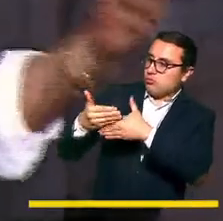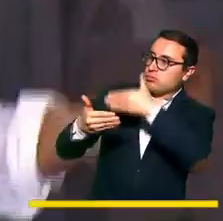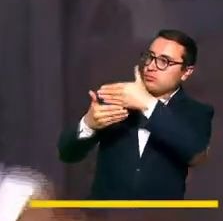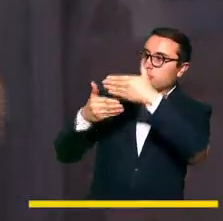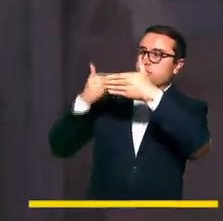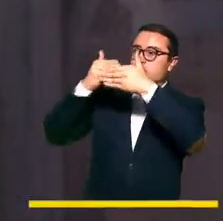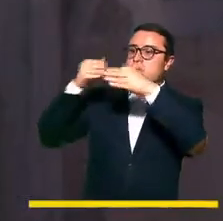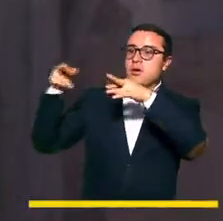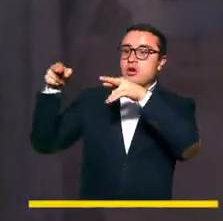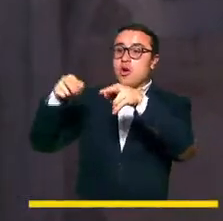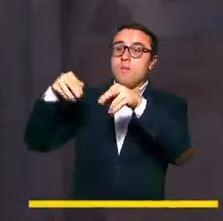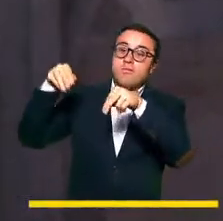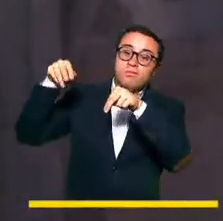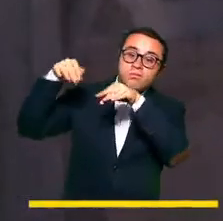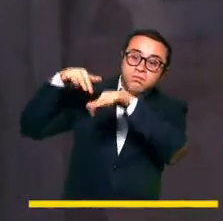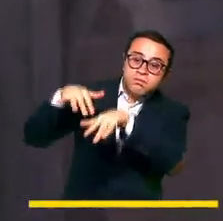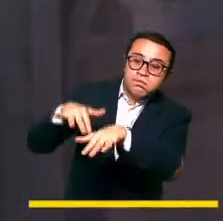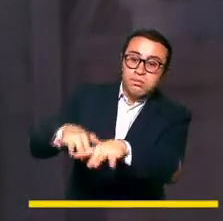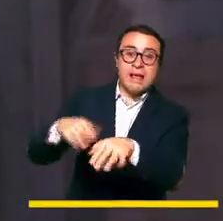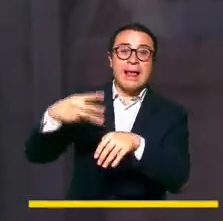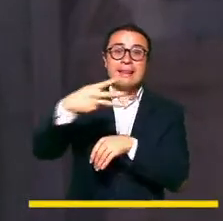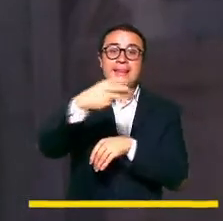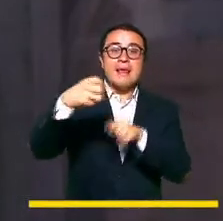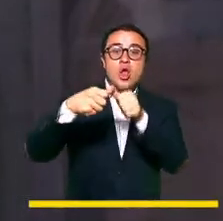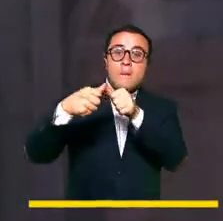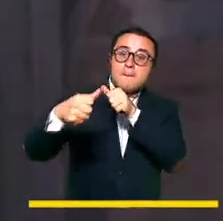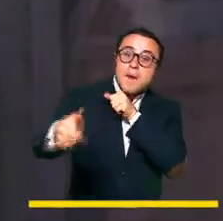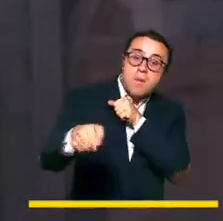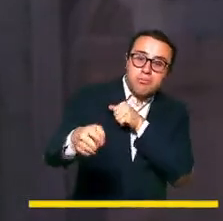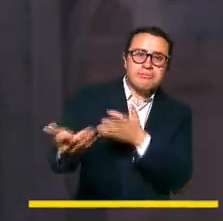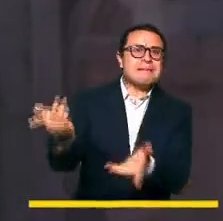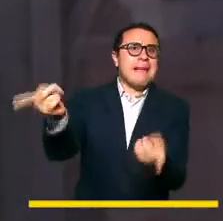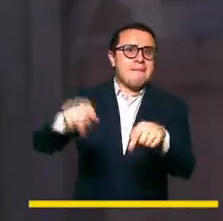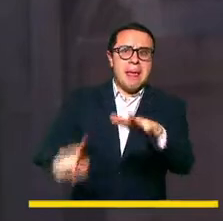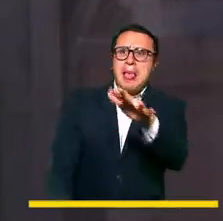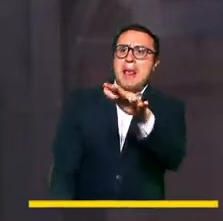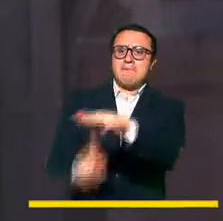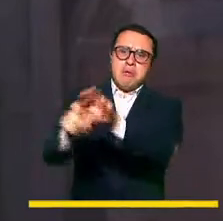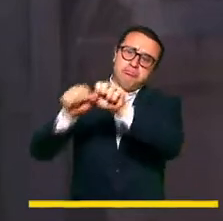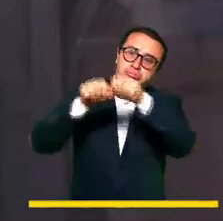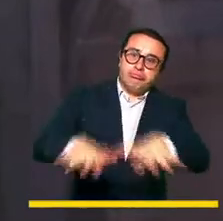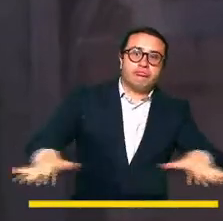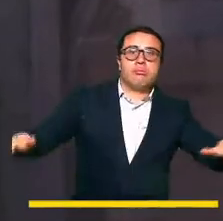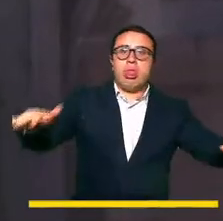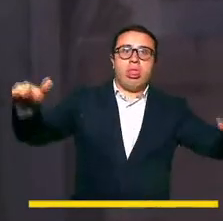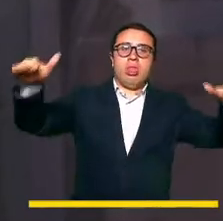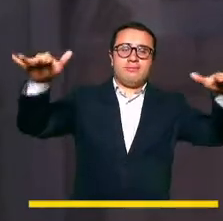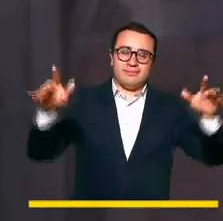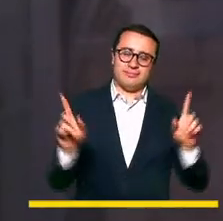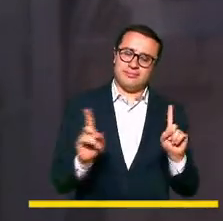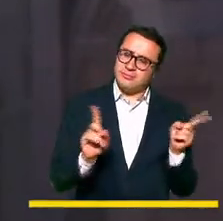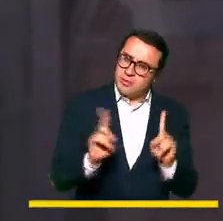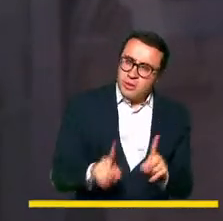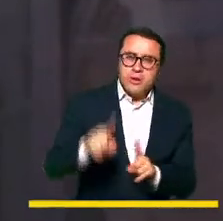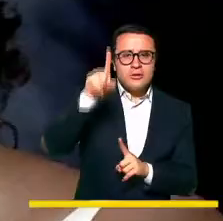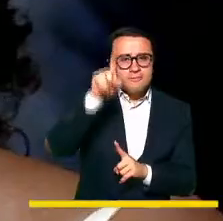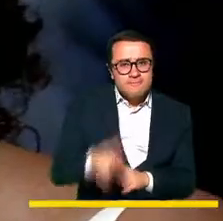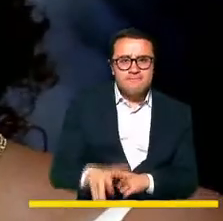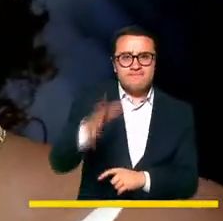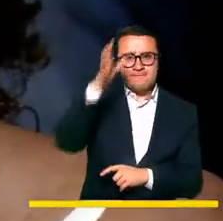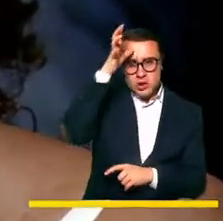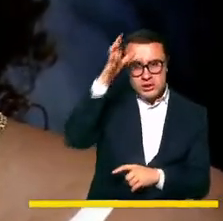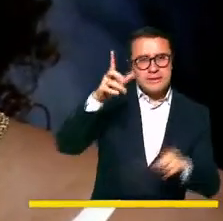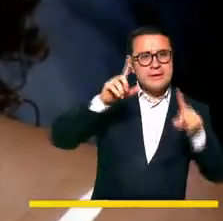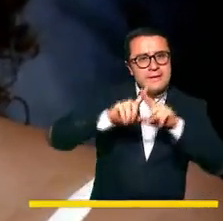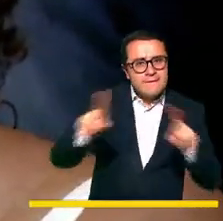¡boom! Y no hicimos nada. Y entonces lo que tenemos es que tener otra concepción para manejar este tema,